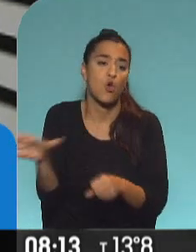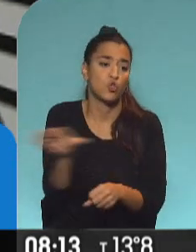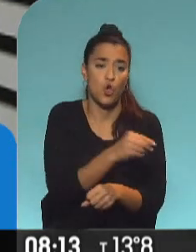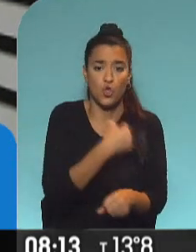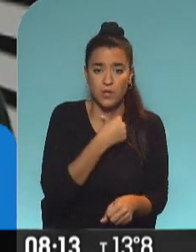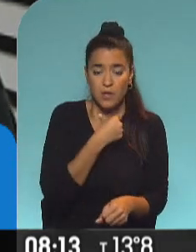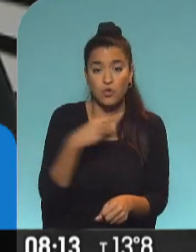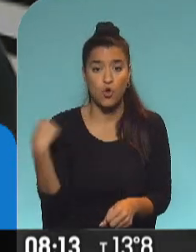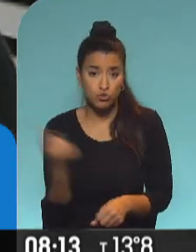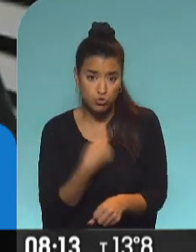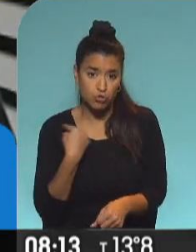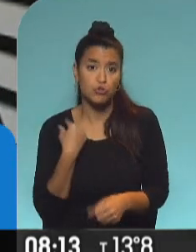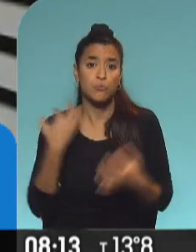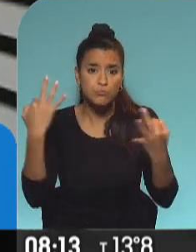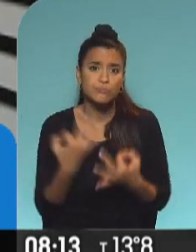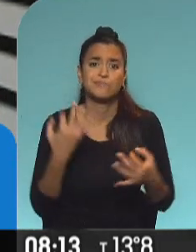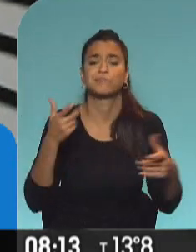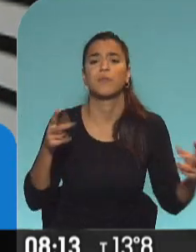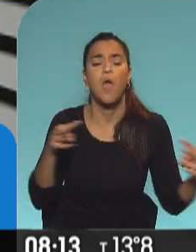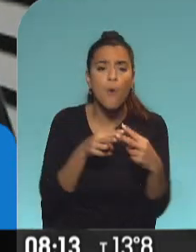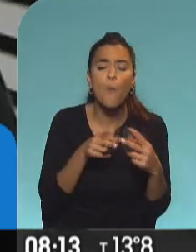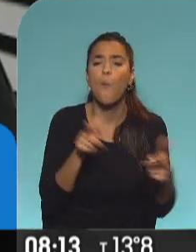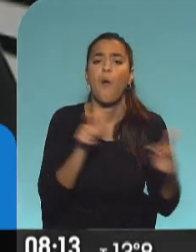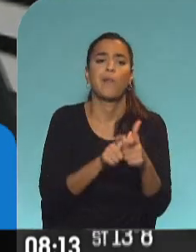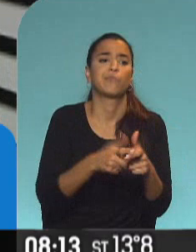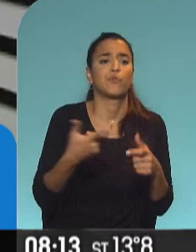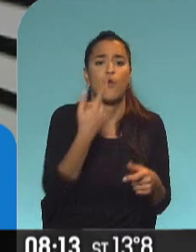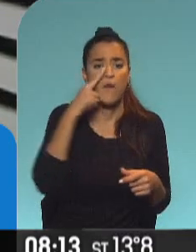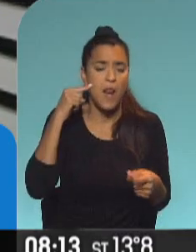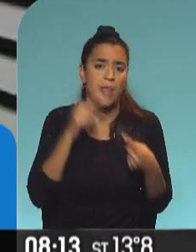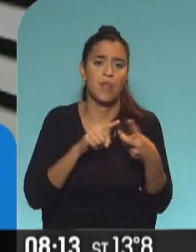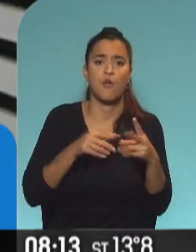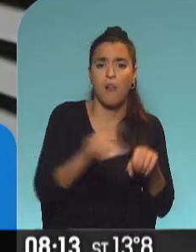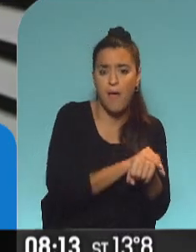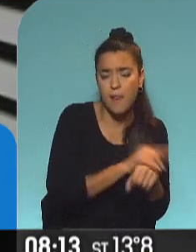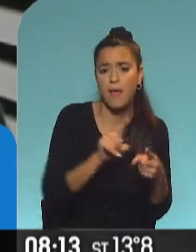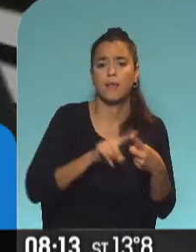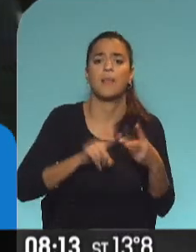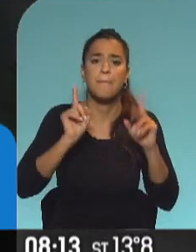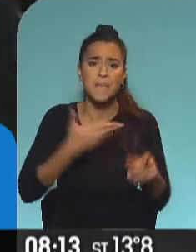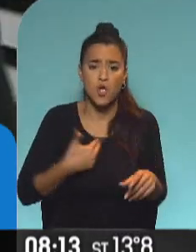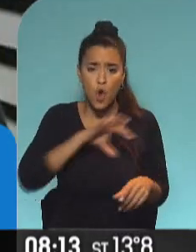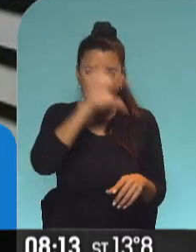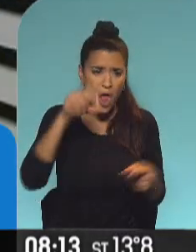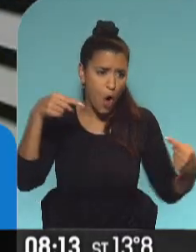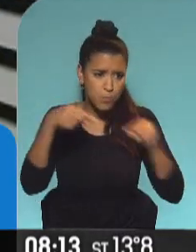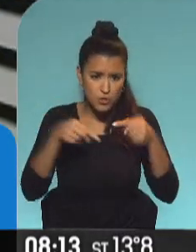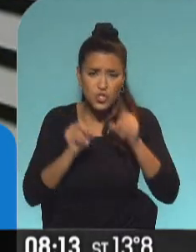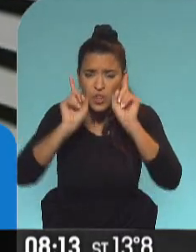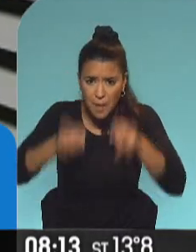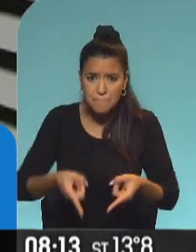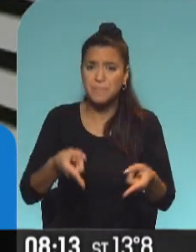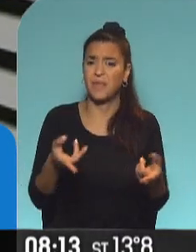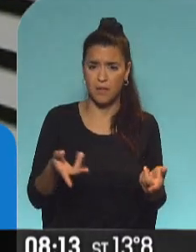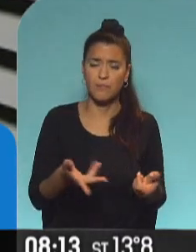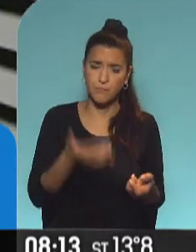Nosotros celebramos el encuentro de Alberto Fernández con Horacio Rodríguez Larreta, celebramos el encuentro con los gobernadores de la oposición y con los gobernadores del